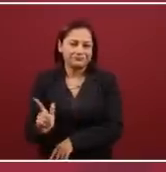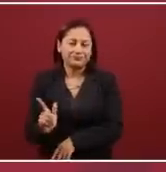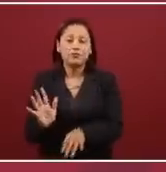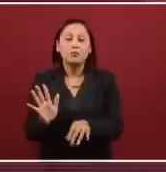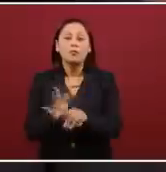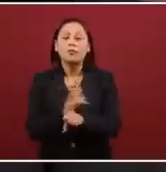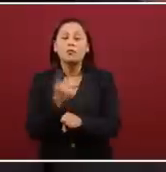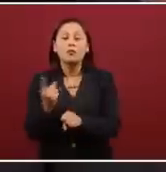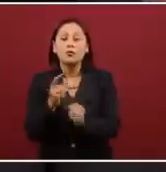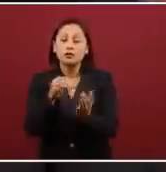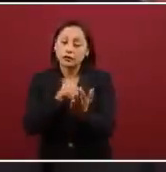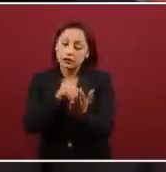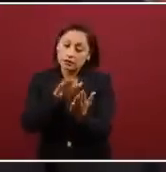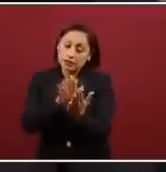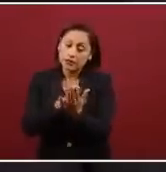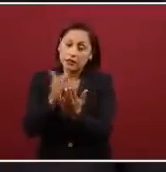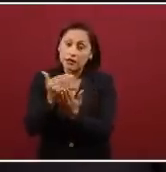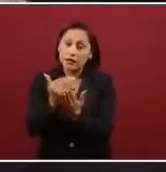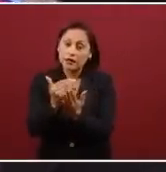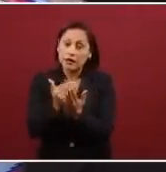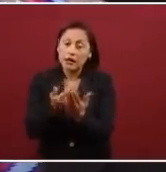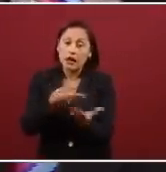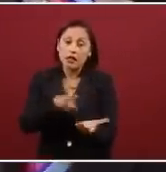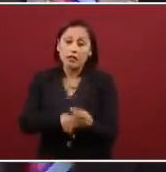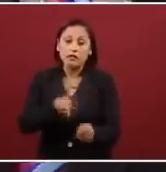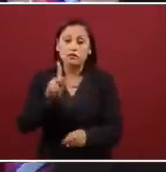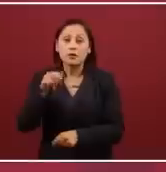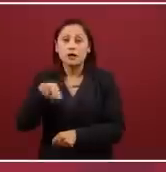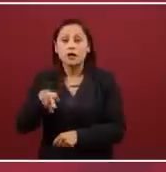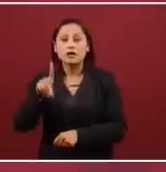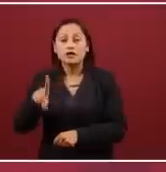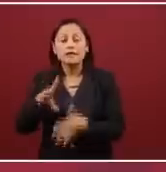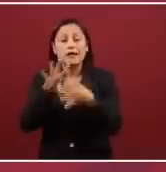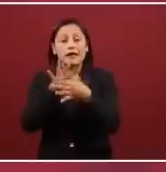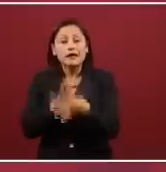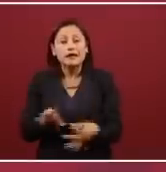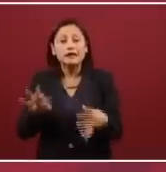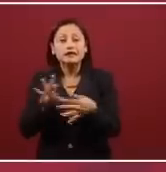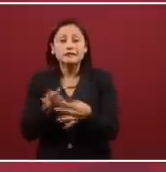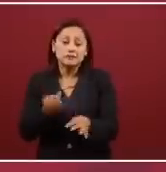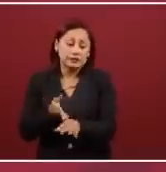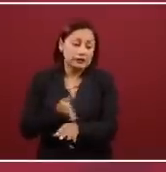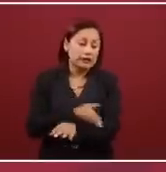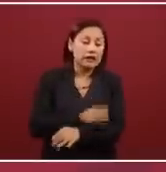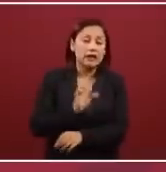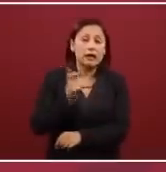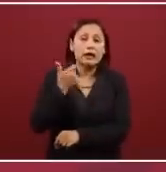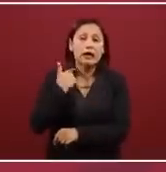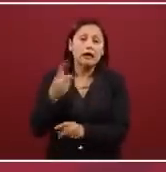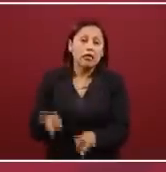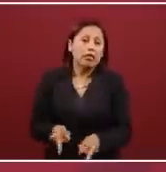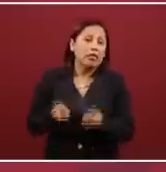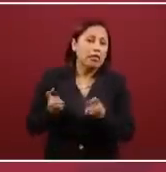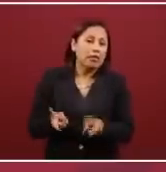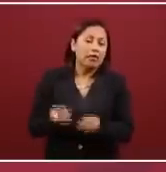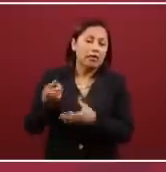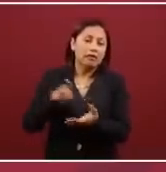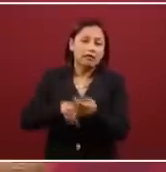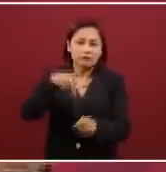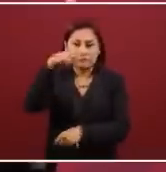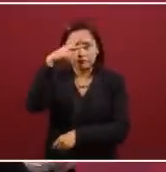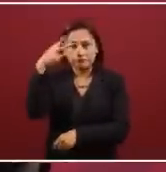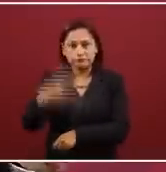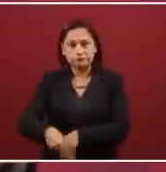dice de cómo saquearon al país pero en esos términos. Si